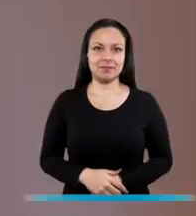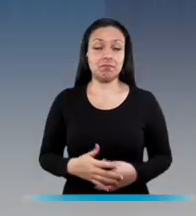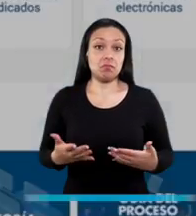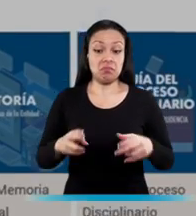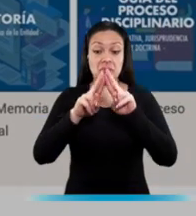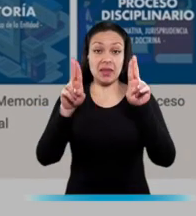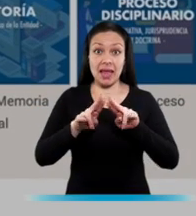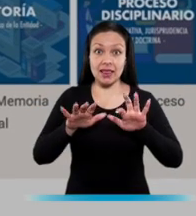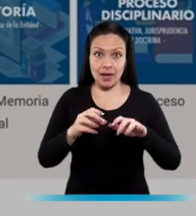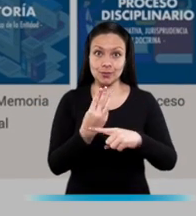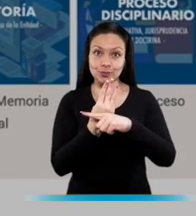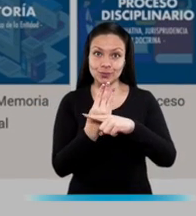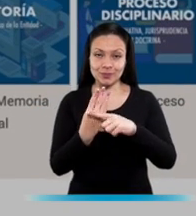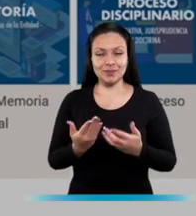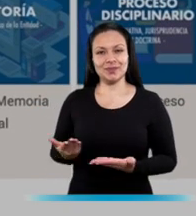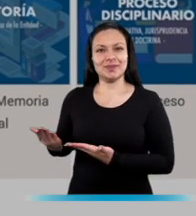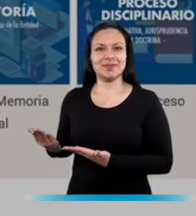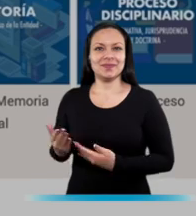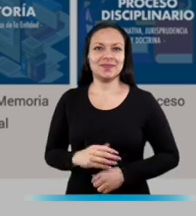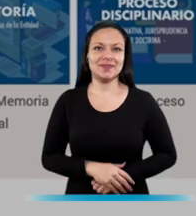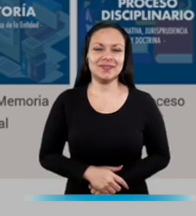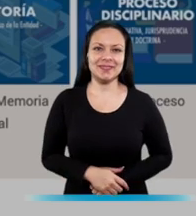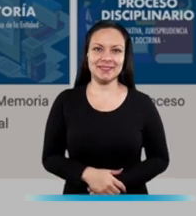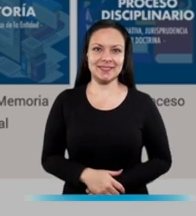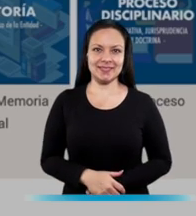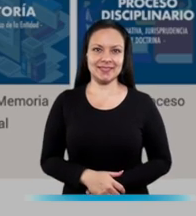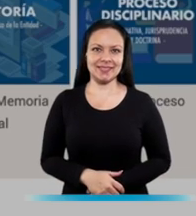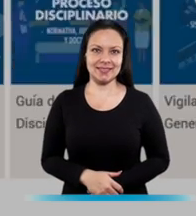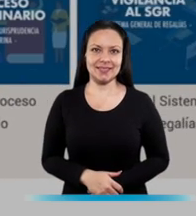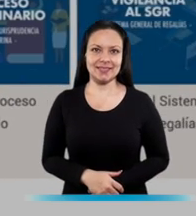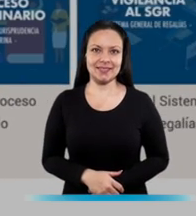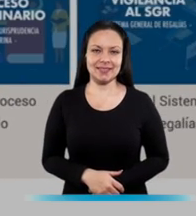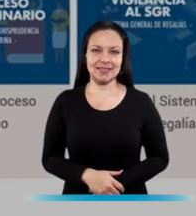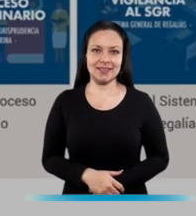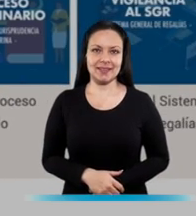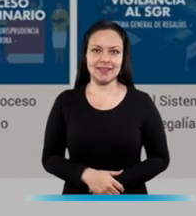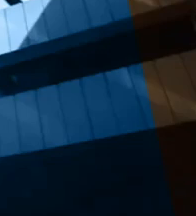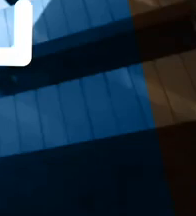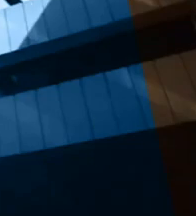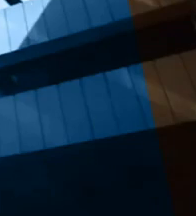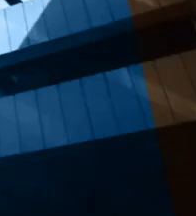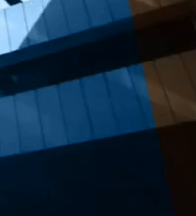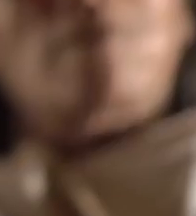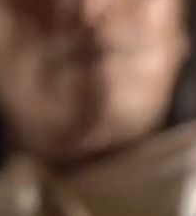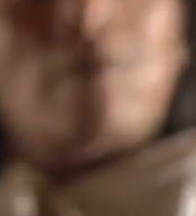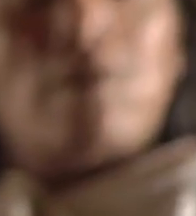018-940-808 o en nuestra sede electrónica en www.procuraduría.gov.co.